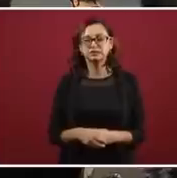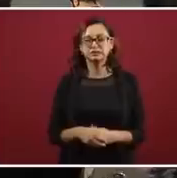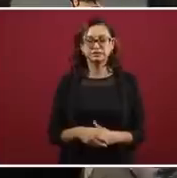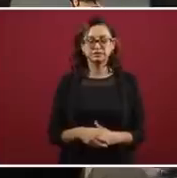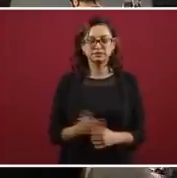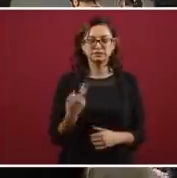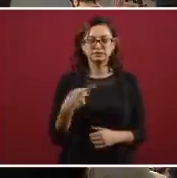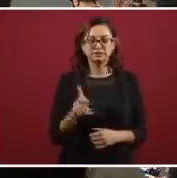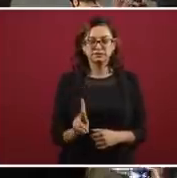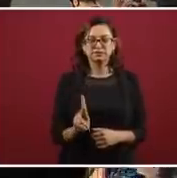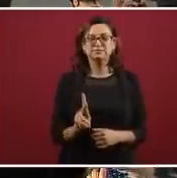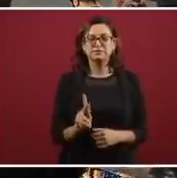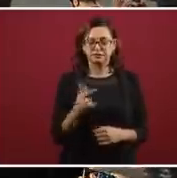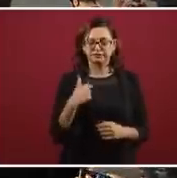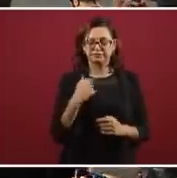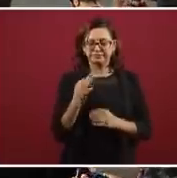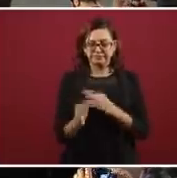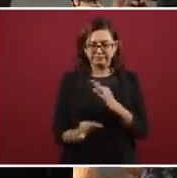vamos a cumplir